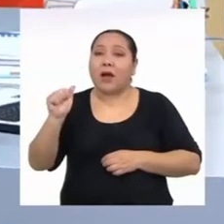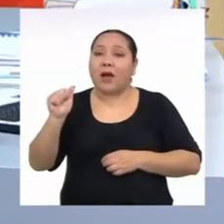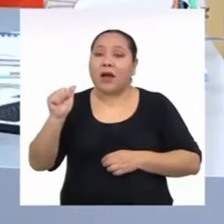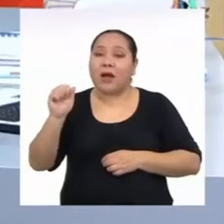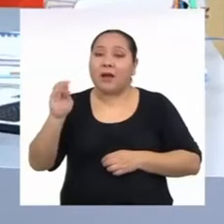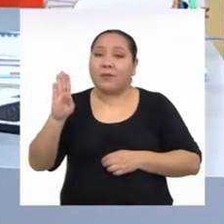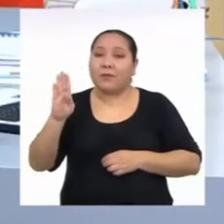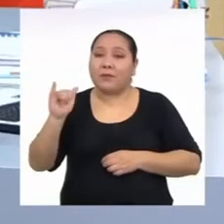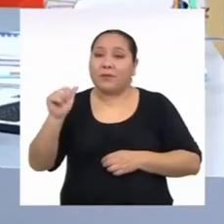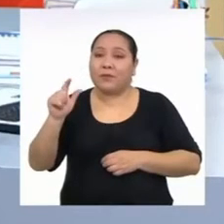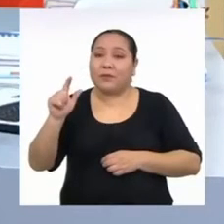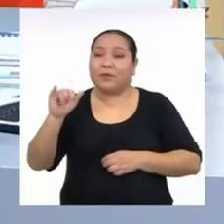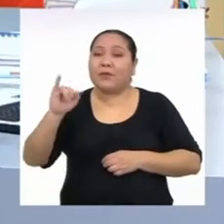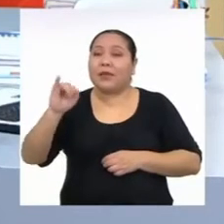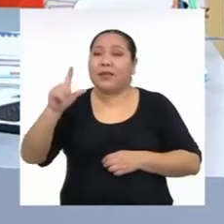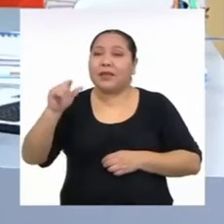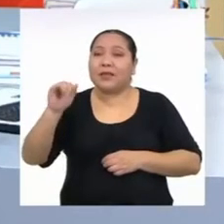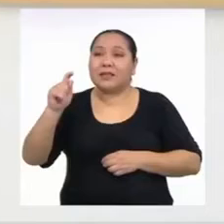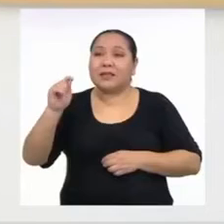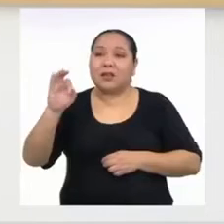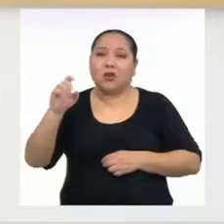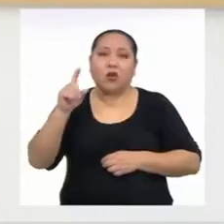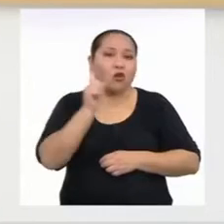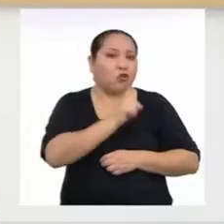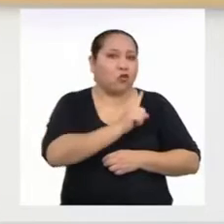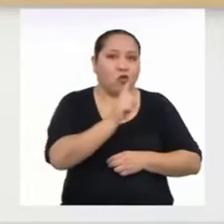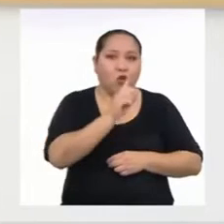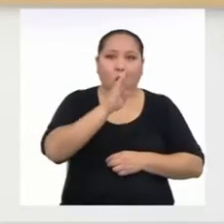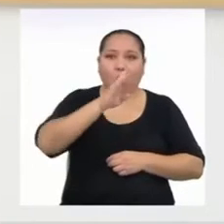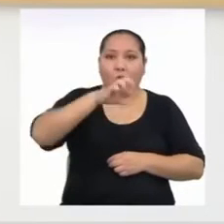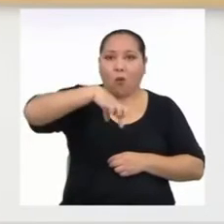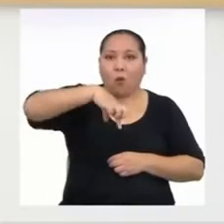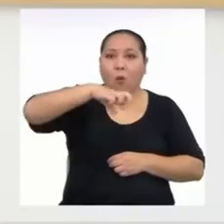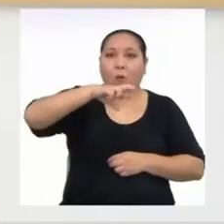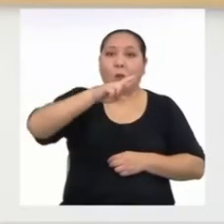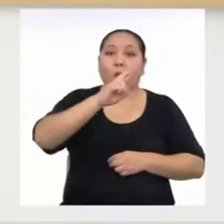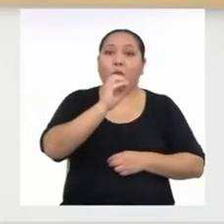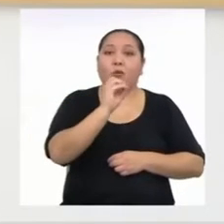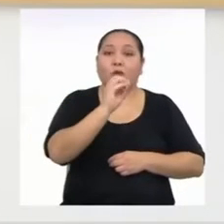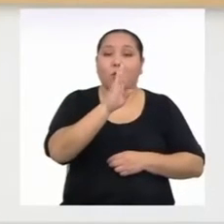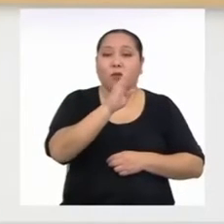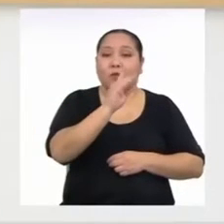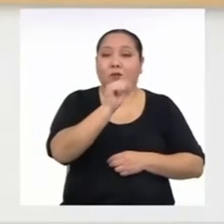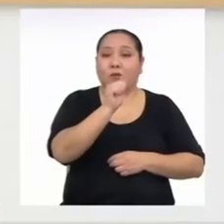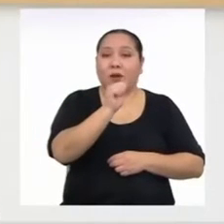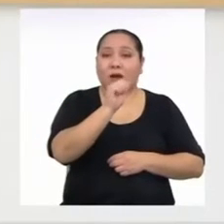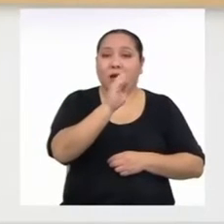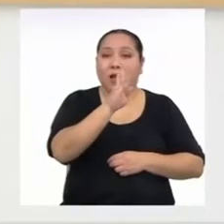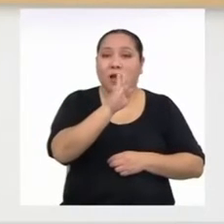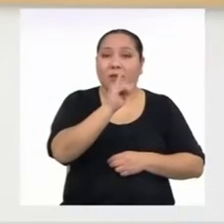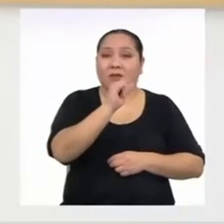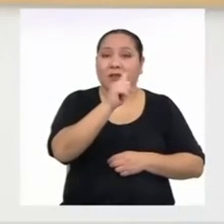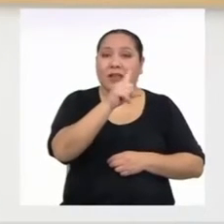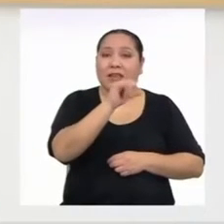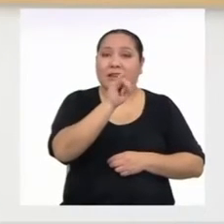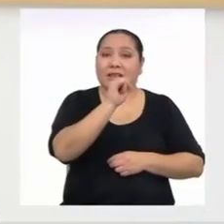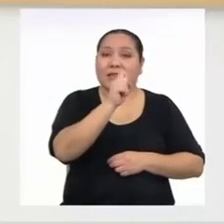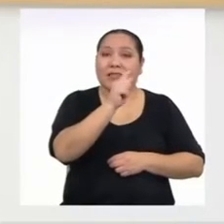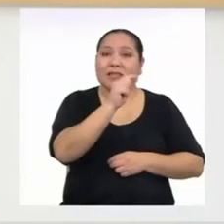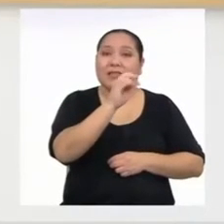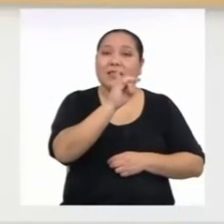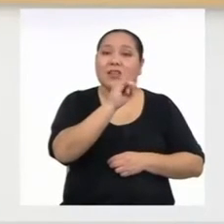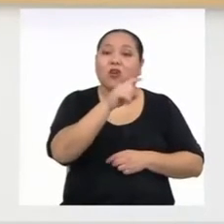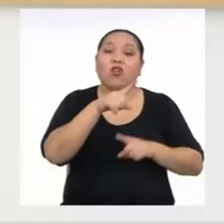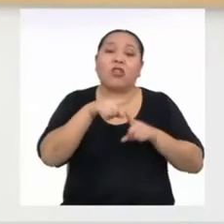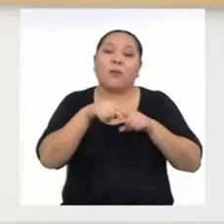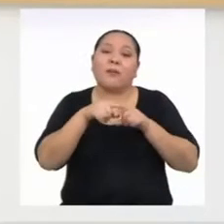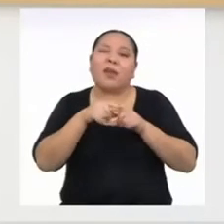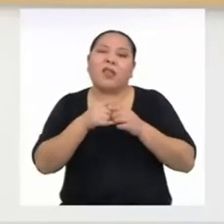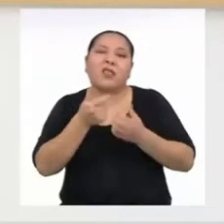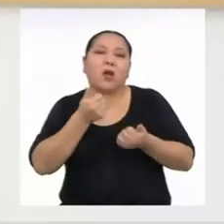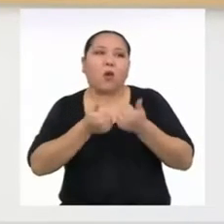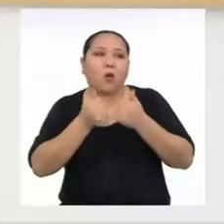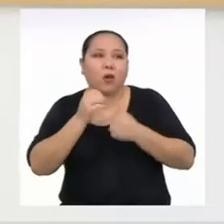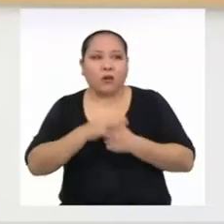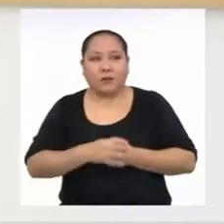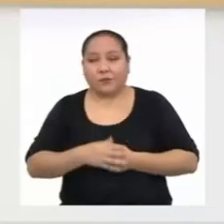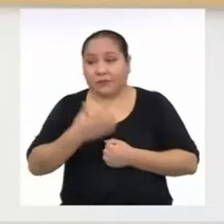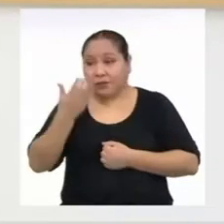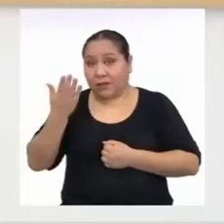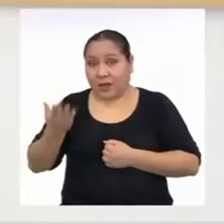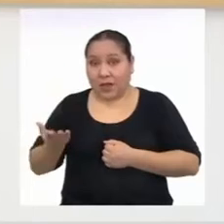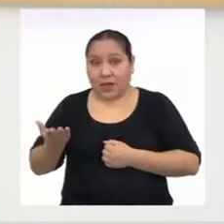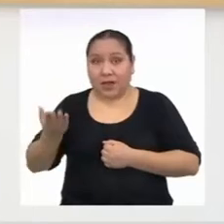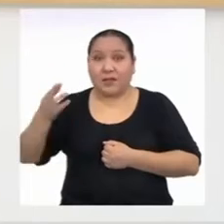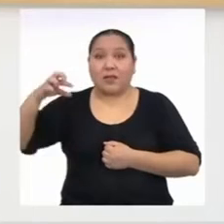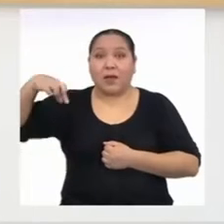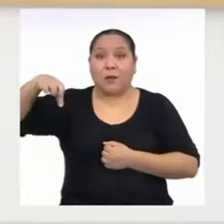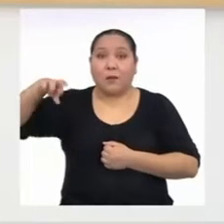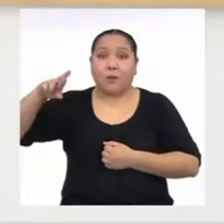cuál será la mejor opción? Todo depende de la circunstancia del investigador. Por ejemplo, el muestreo